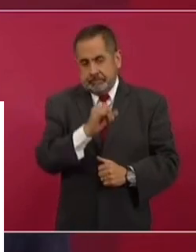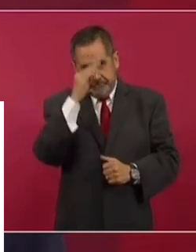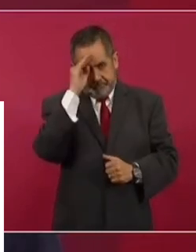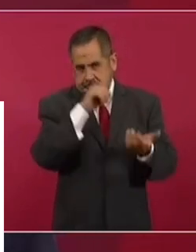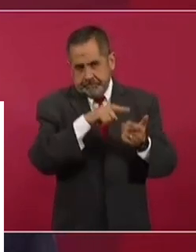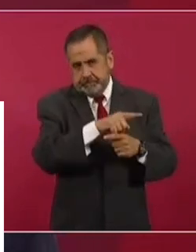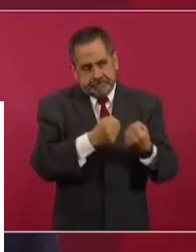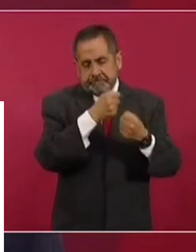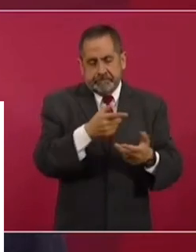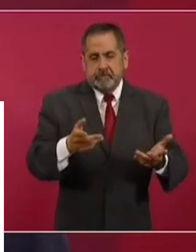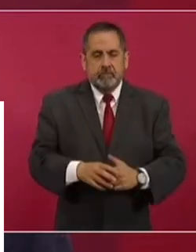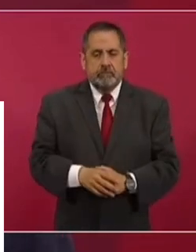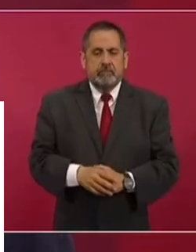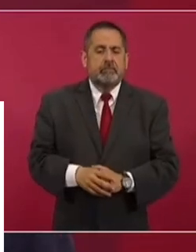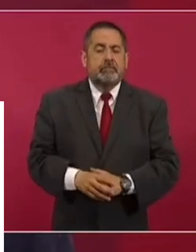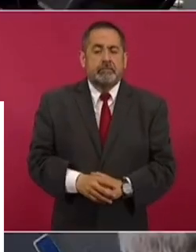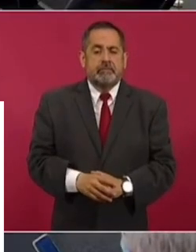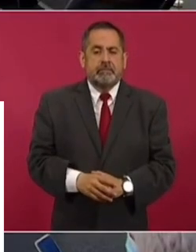piensan.